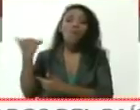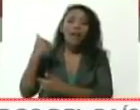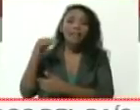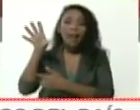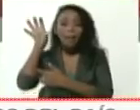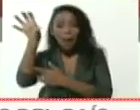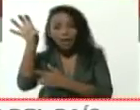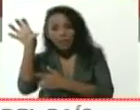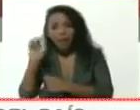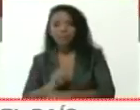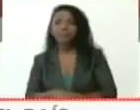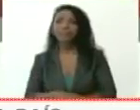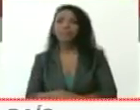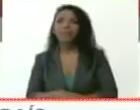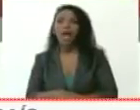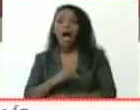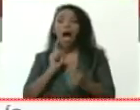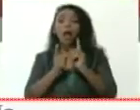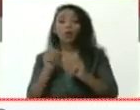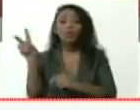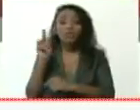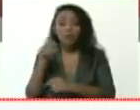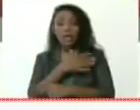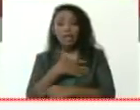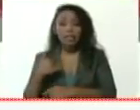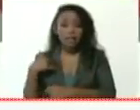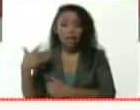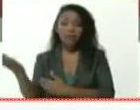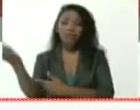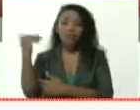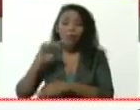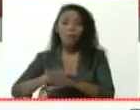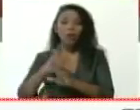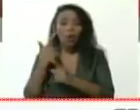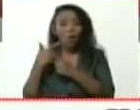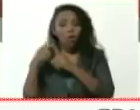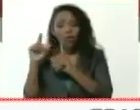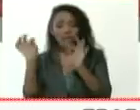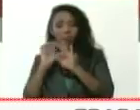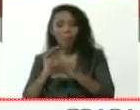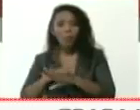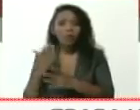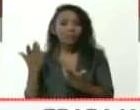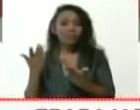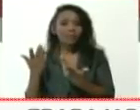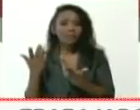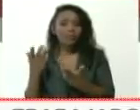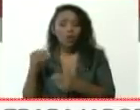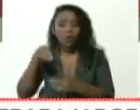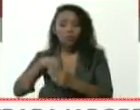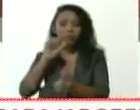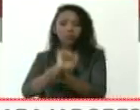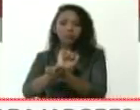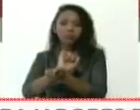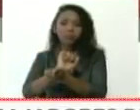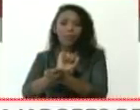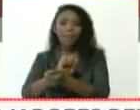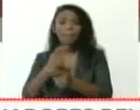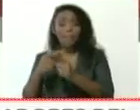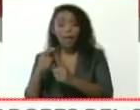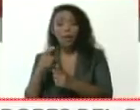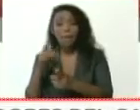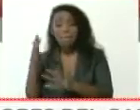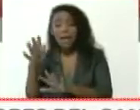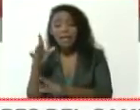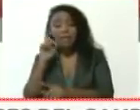lista de 6.000 venezolanos que quieren regresarse y que no pueden regresarse por otra vía porque los esclavizaron, parece mentira.